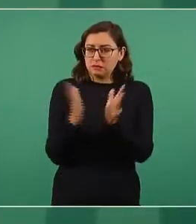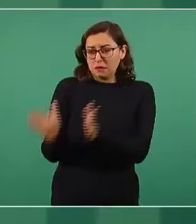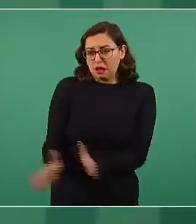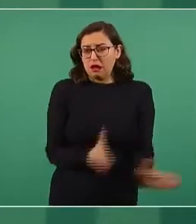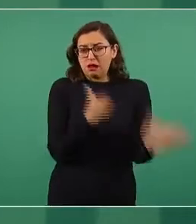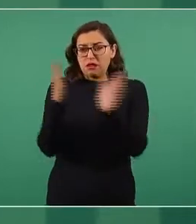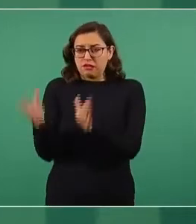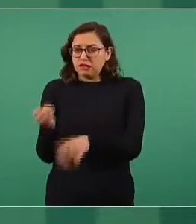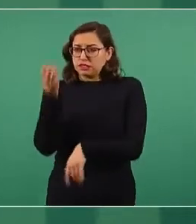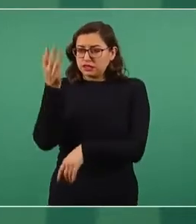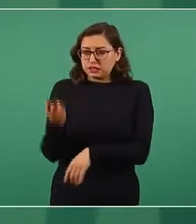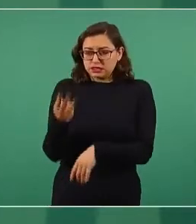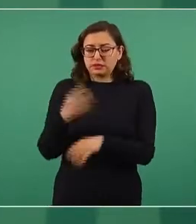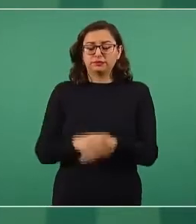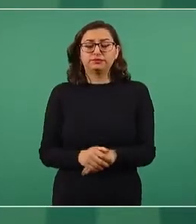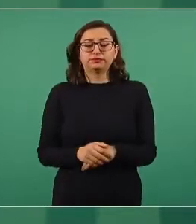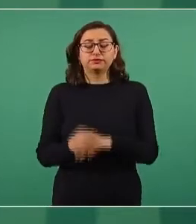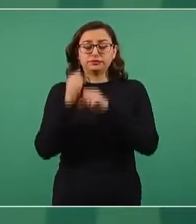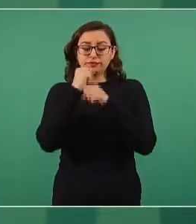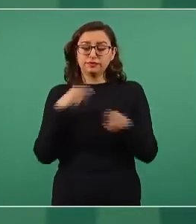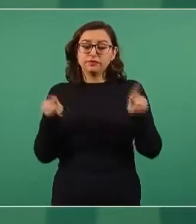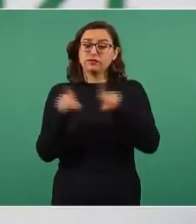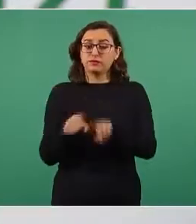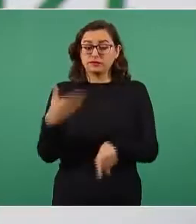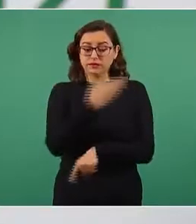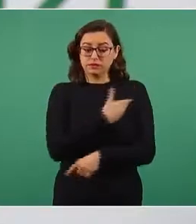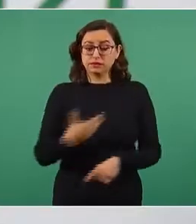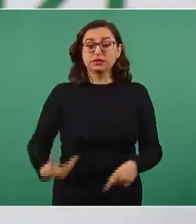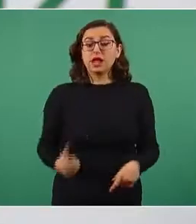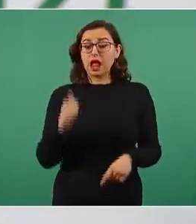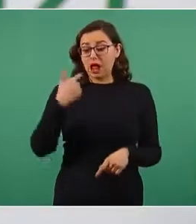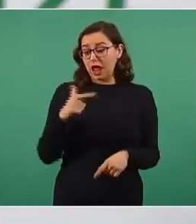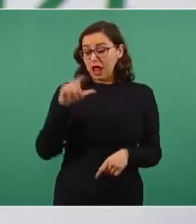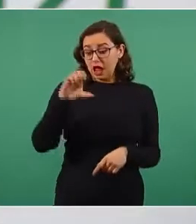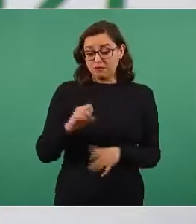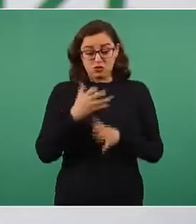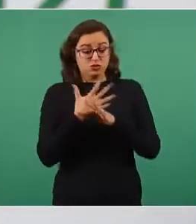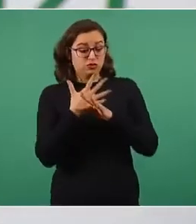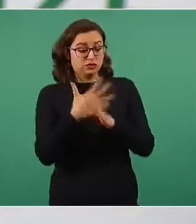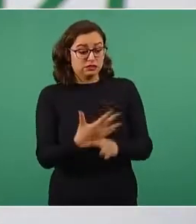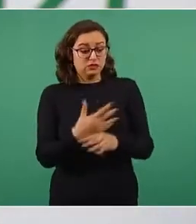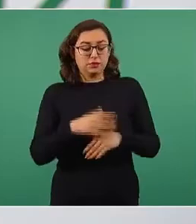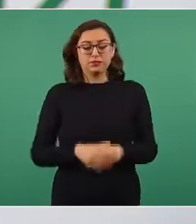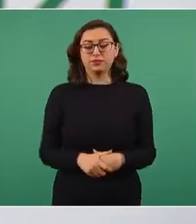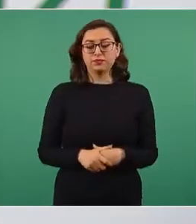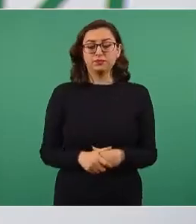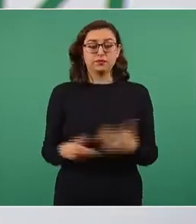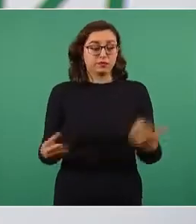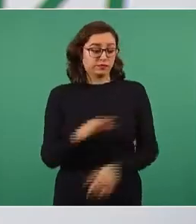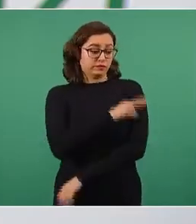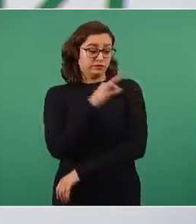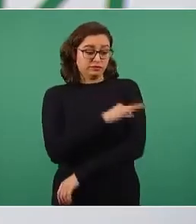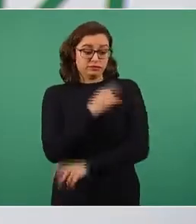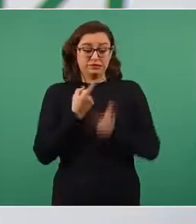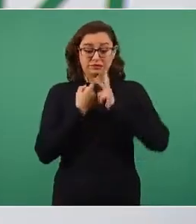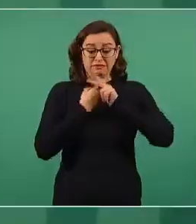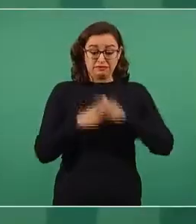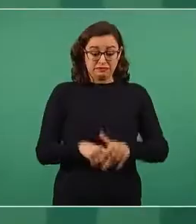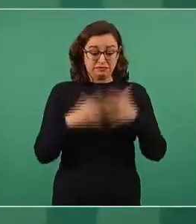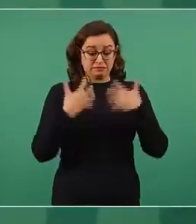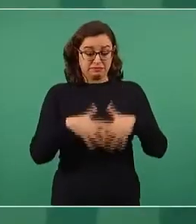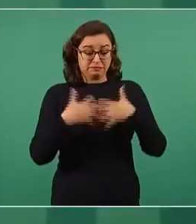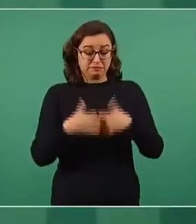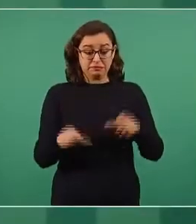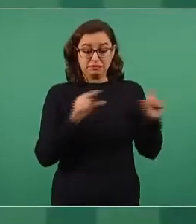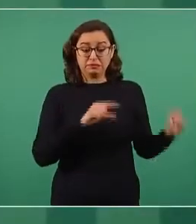conversación. Y ahora, por otro lado, el presidente López Obrador ya señaló que en el momento que se inicie la producción, en su caso, de esta vacuna, que estimamos pudiera